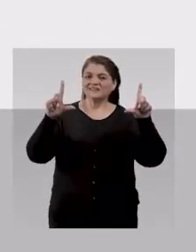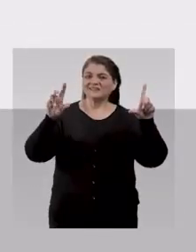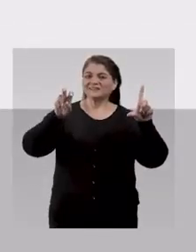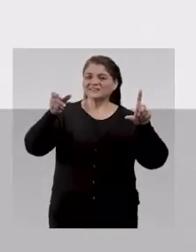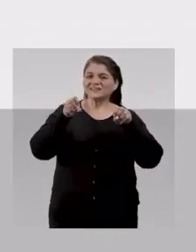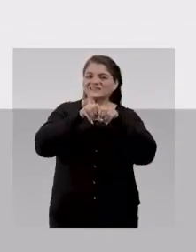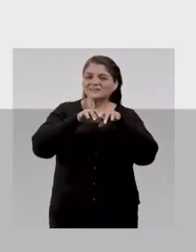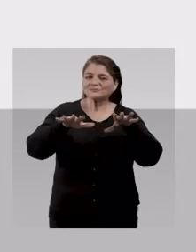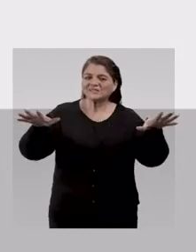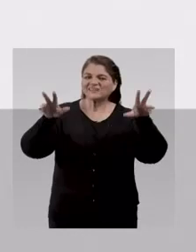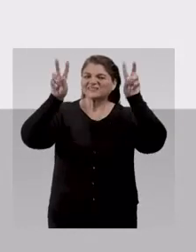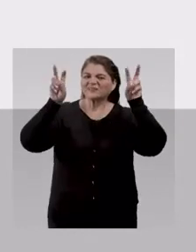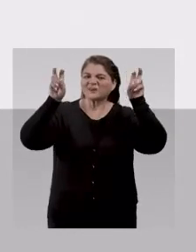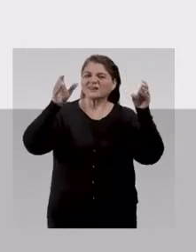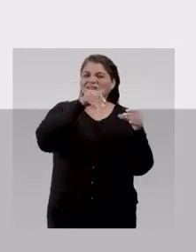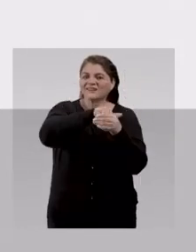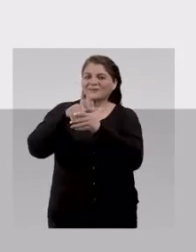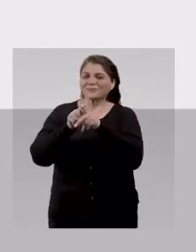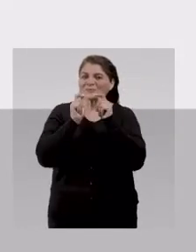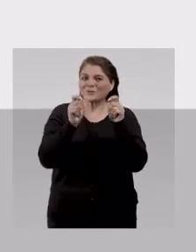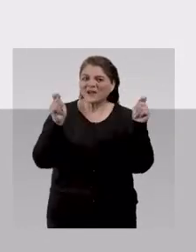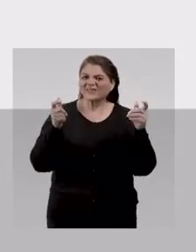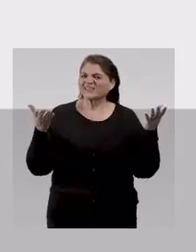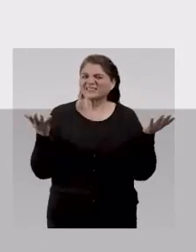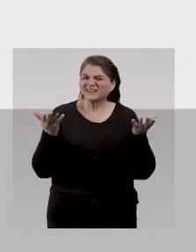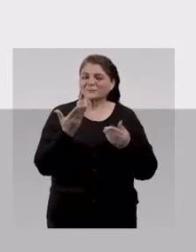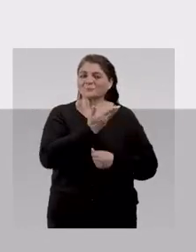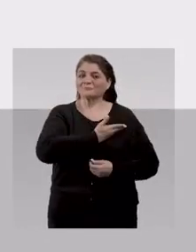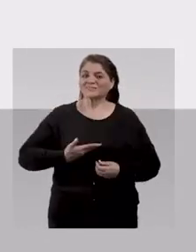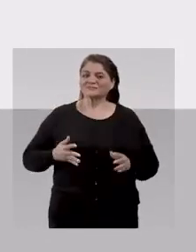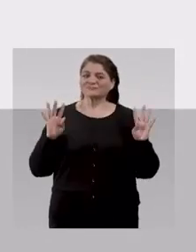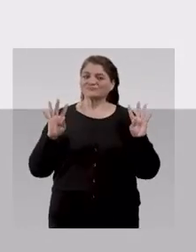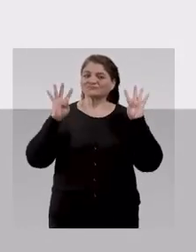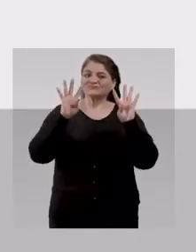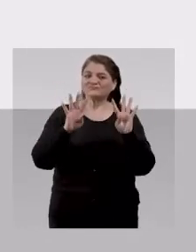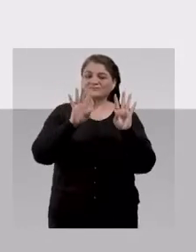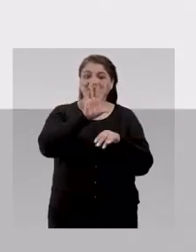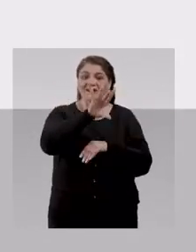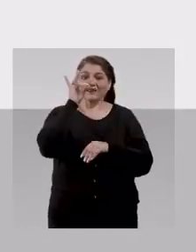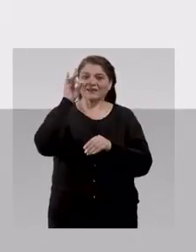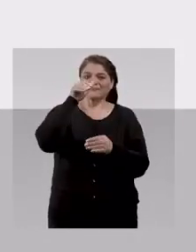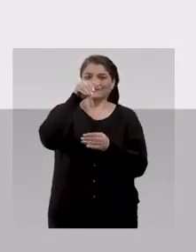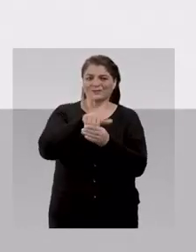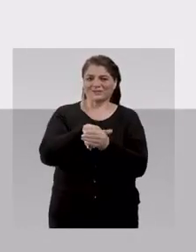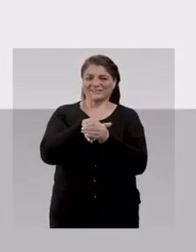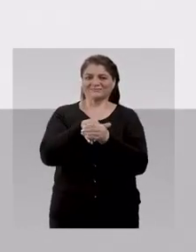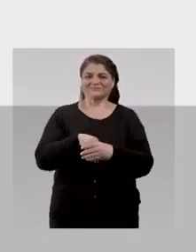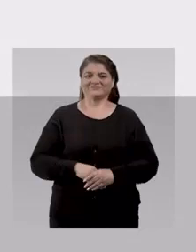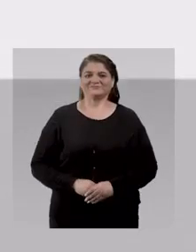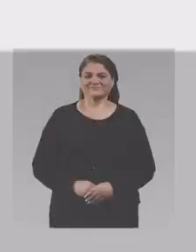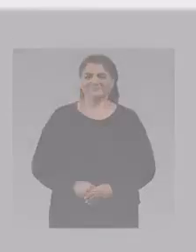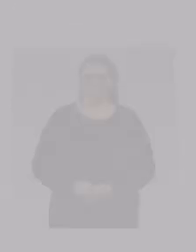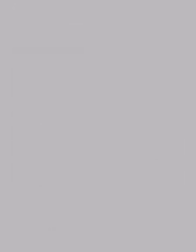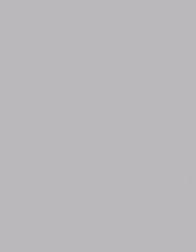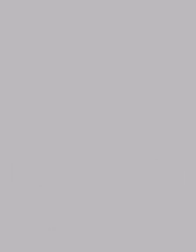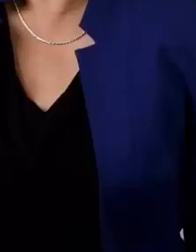Los canales de televisión transmitirán conjuntamente la franja electoral correspondiente a la elección presidencial.